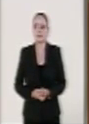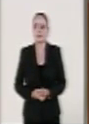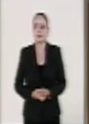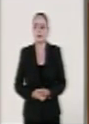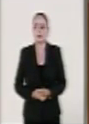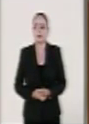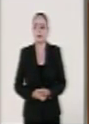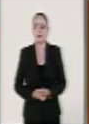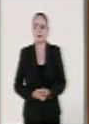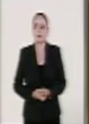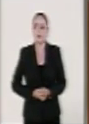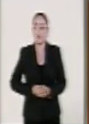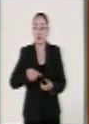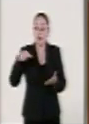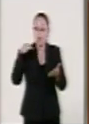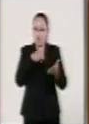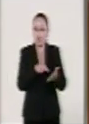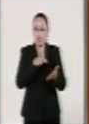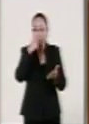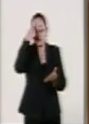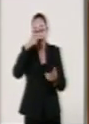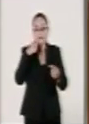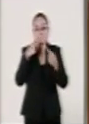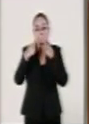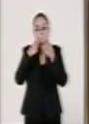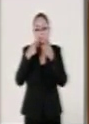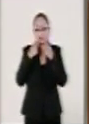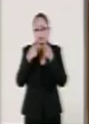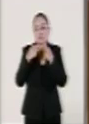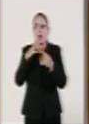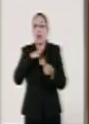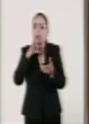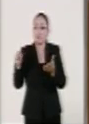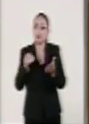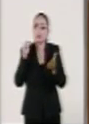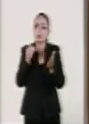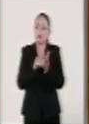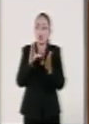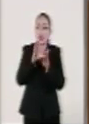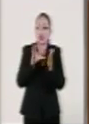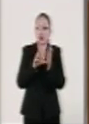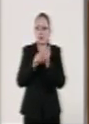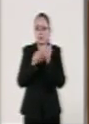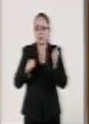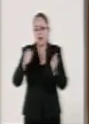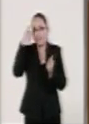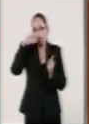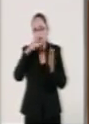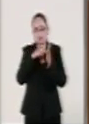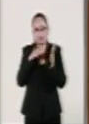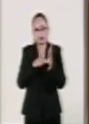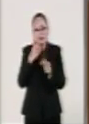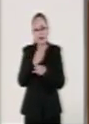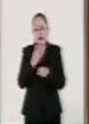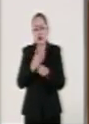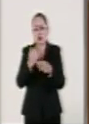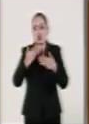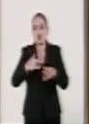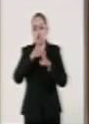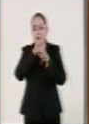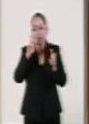El proyecto de dictamen que está a discusión para dotar de base constitucional a la normativa secundaria en materia